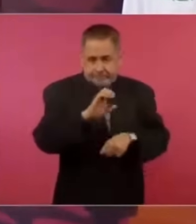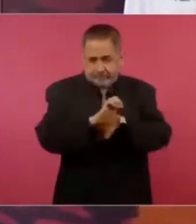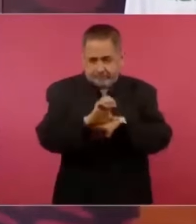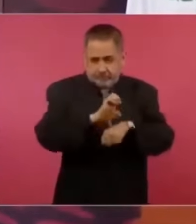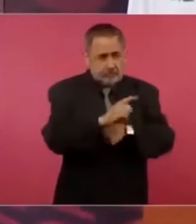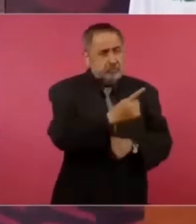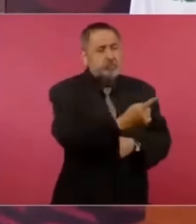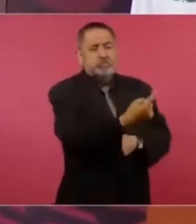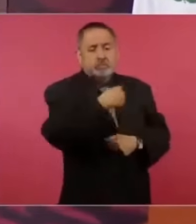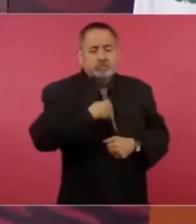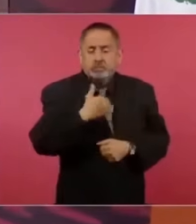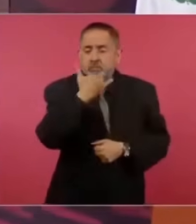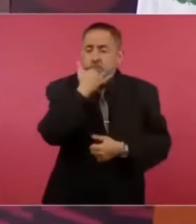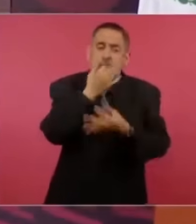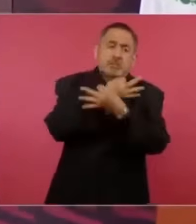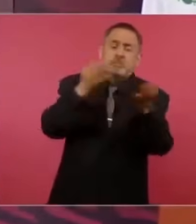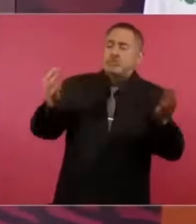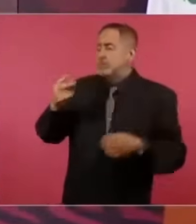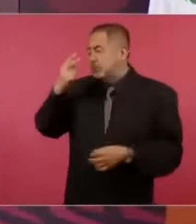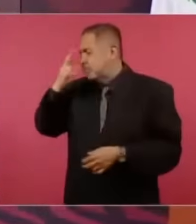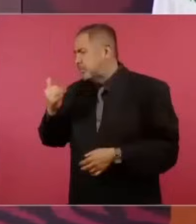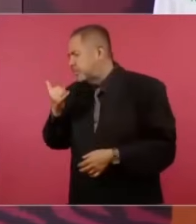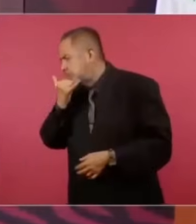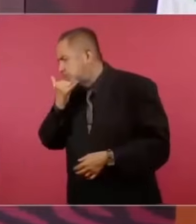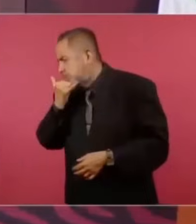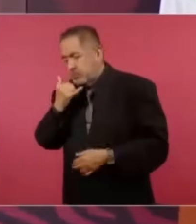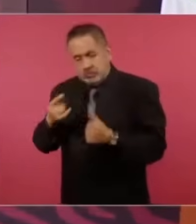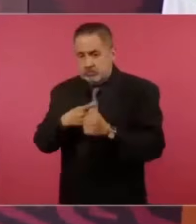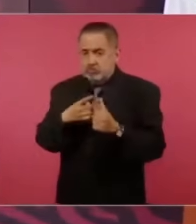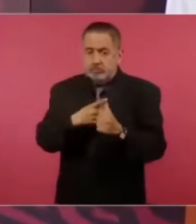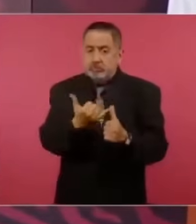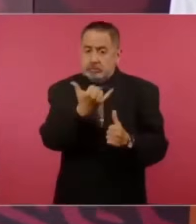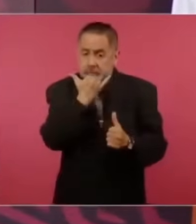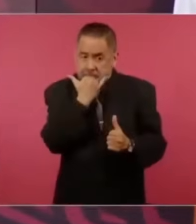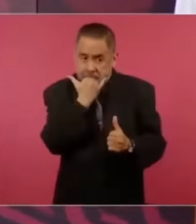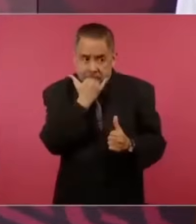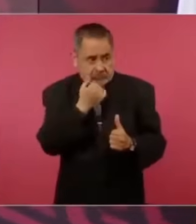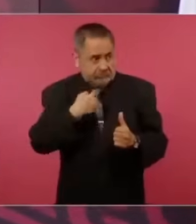una disculpa pública primero.